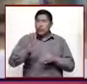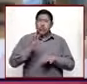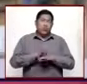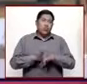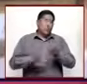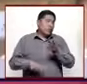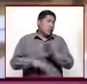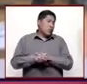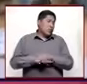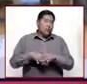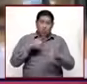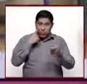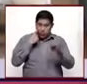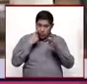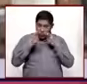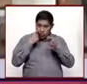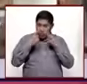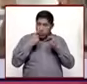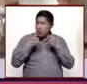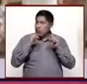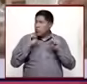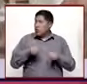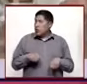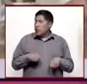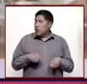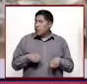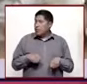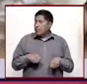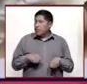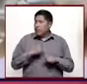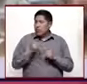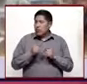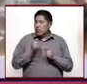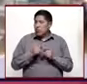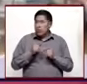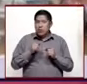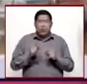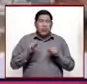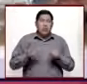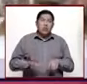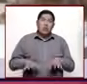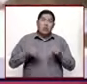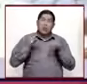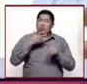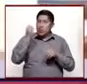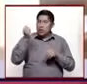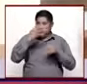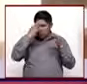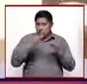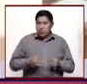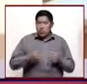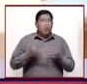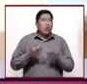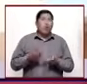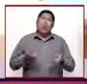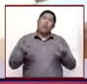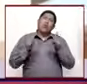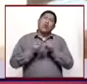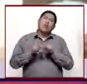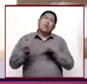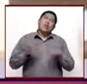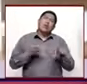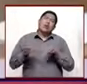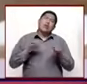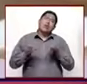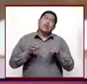manos, tiene la tutela para poder justamente adoptar la mejor decisión. La nota ya fue remitida y ya fue